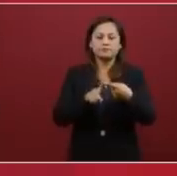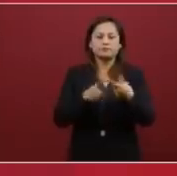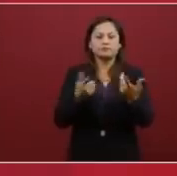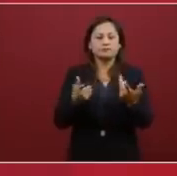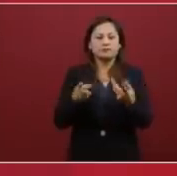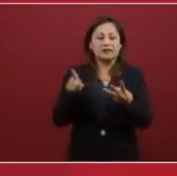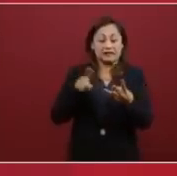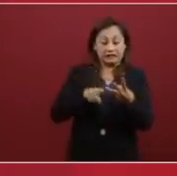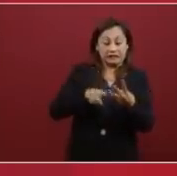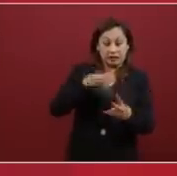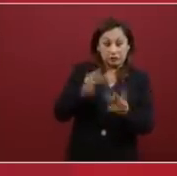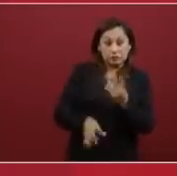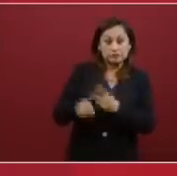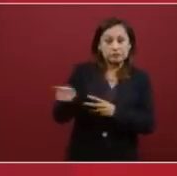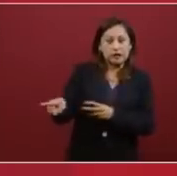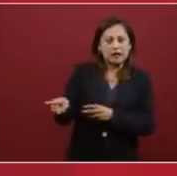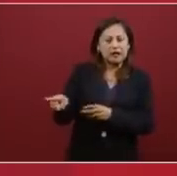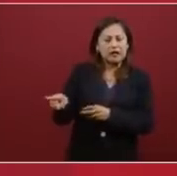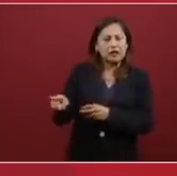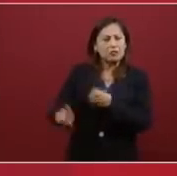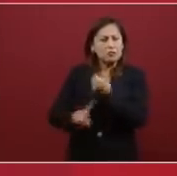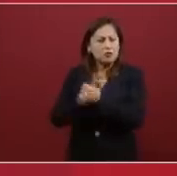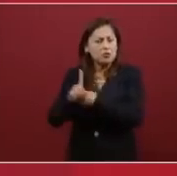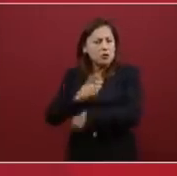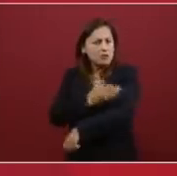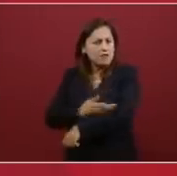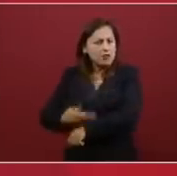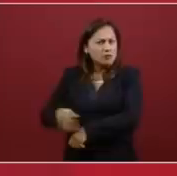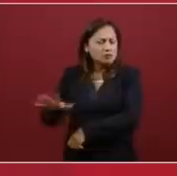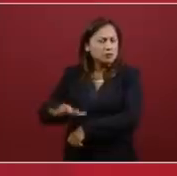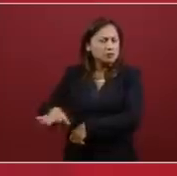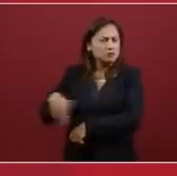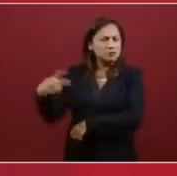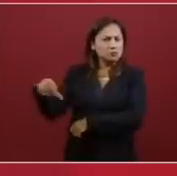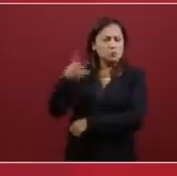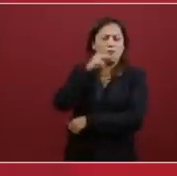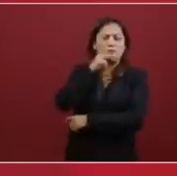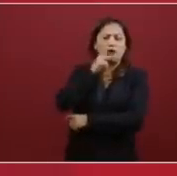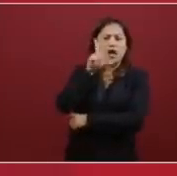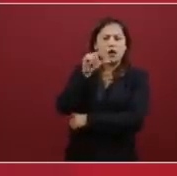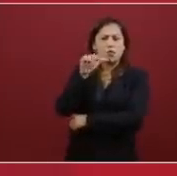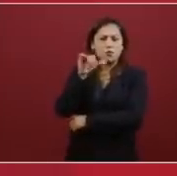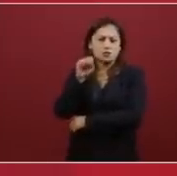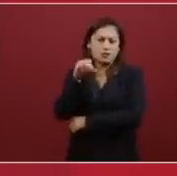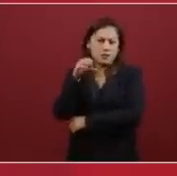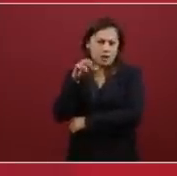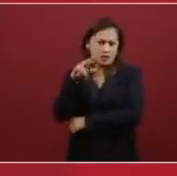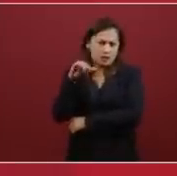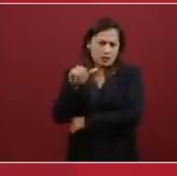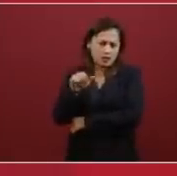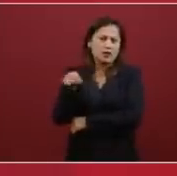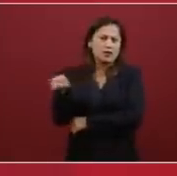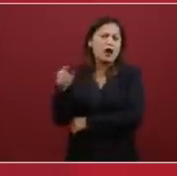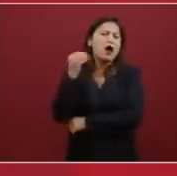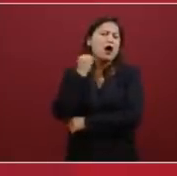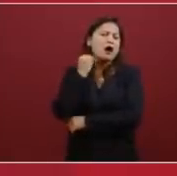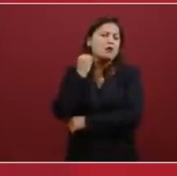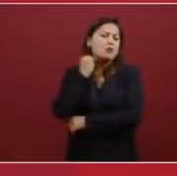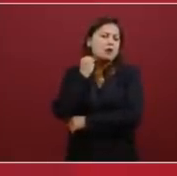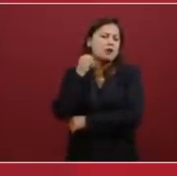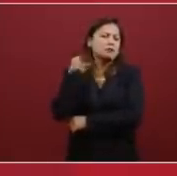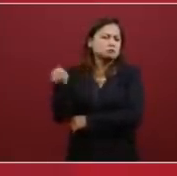intereses. El papá de Luisa María es abogado